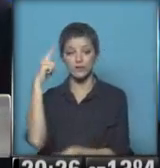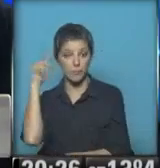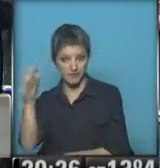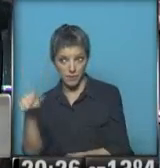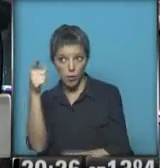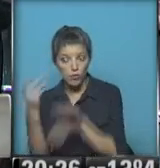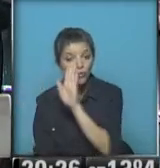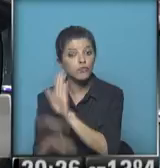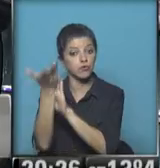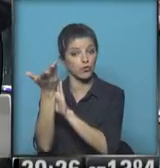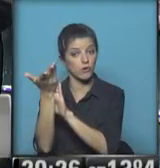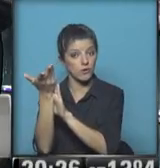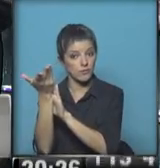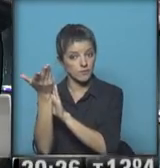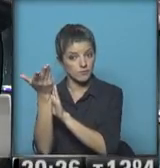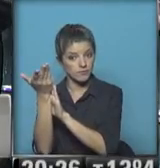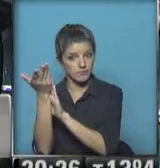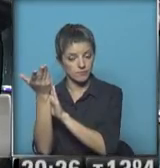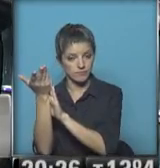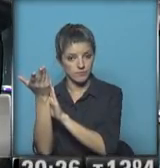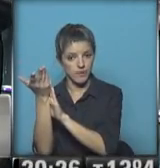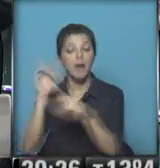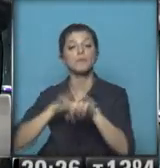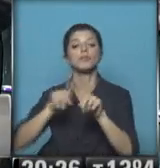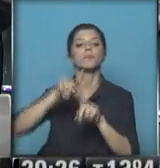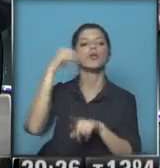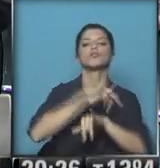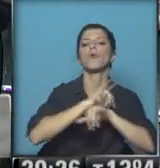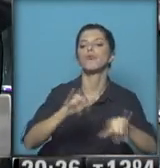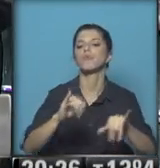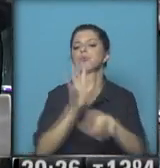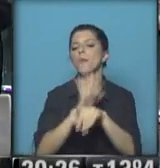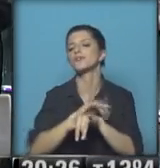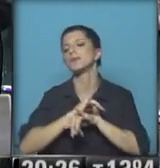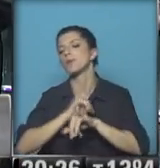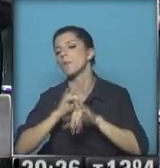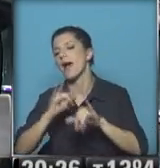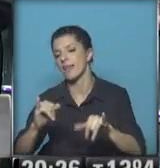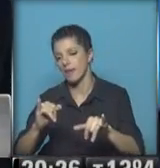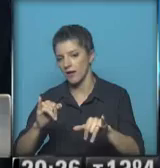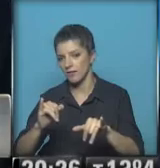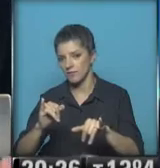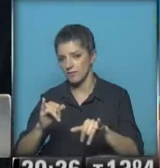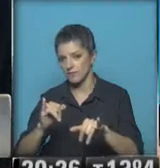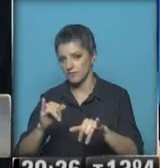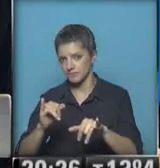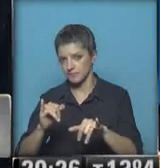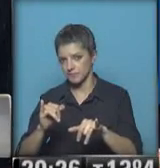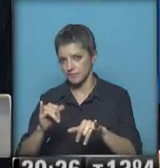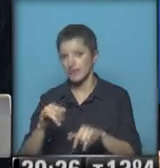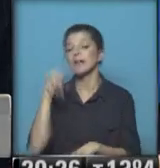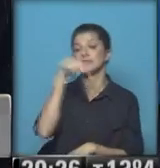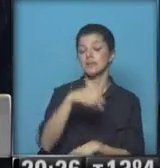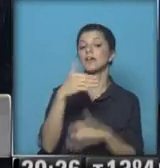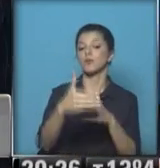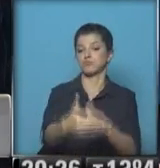cuál es la otra el otro eslogan el otra el caballito de batalla atraso cambiario